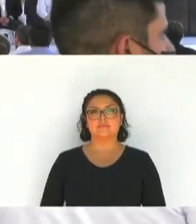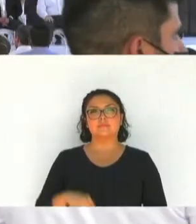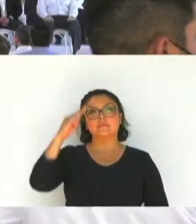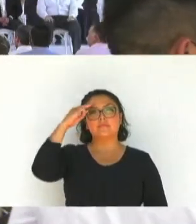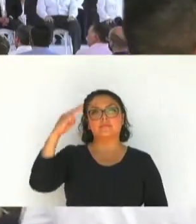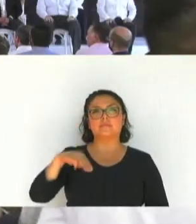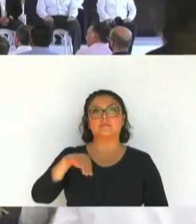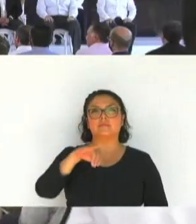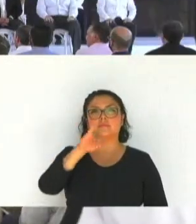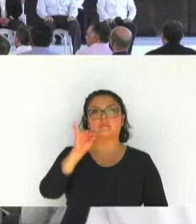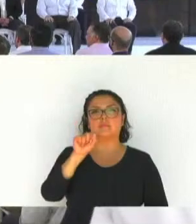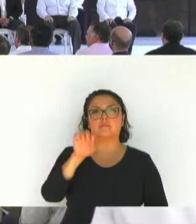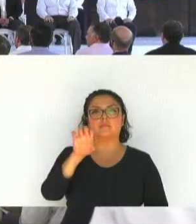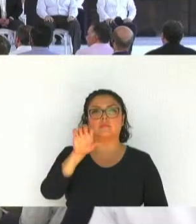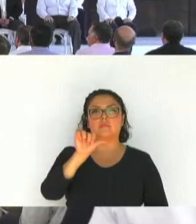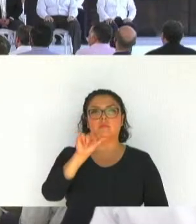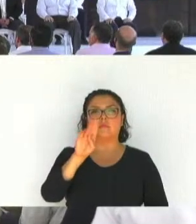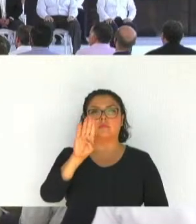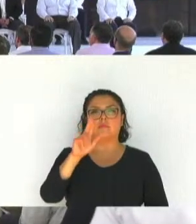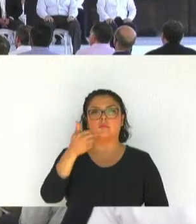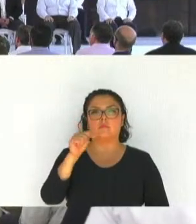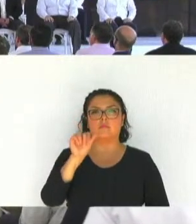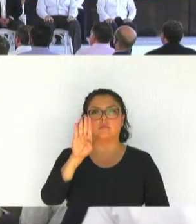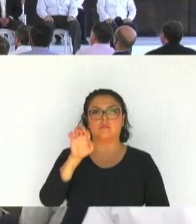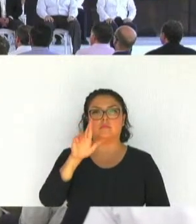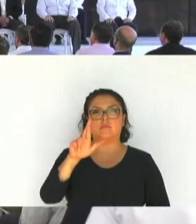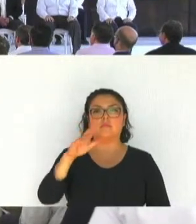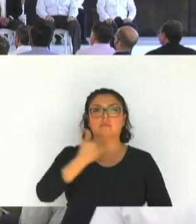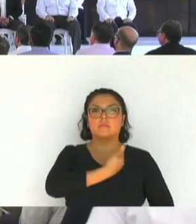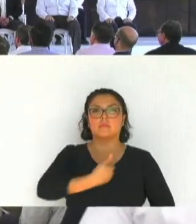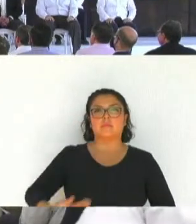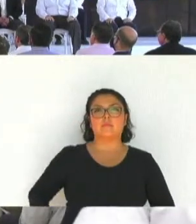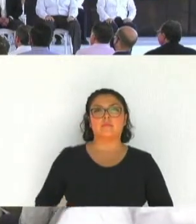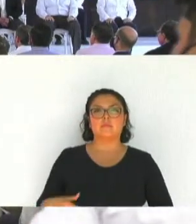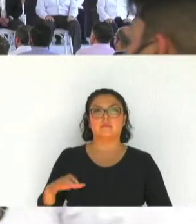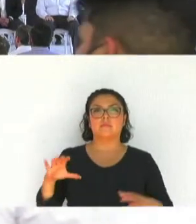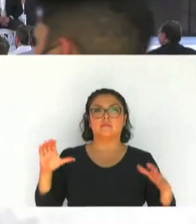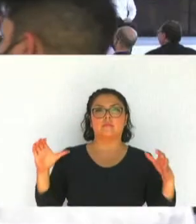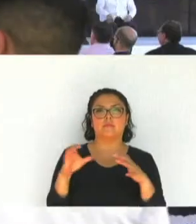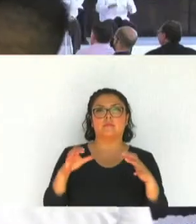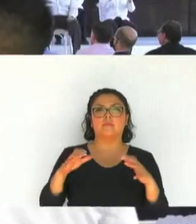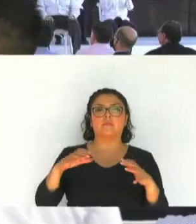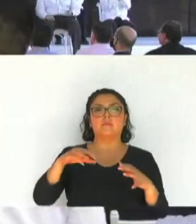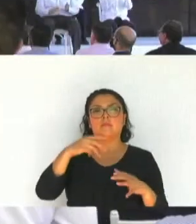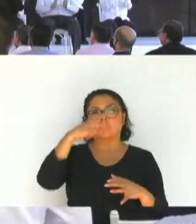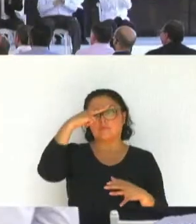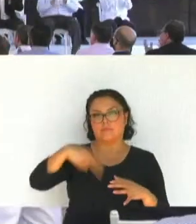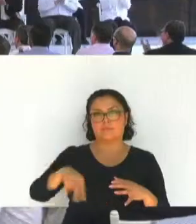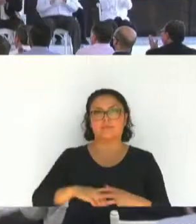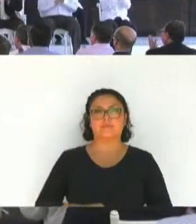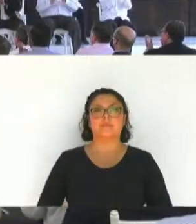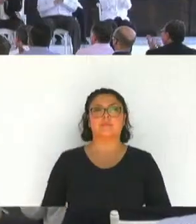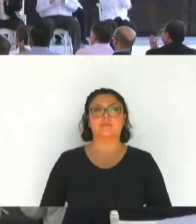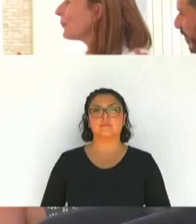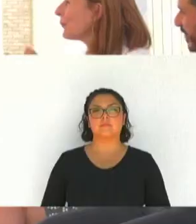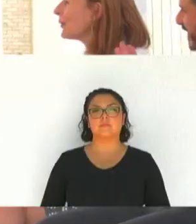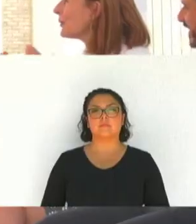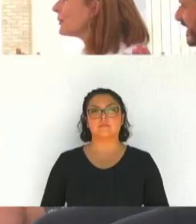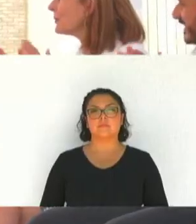Maestro José Antonio Abugaber Andoni, Presidente de la Confederación de Cámaras Industriales de México.